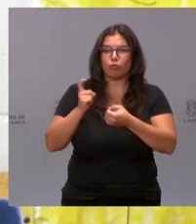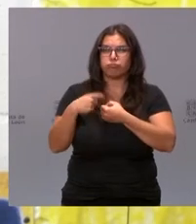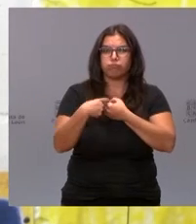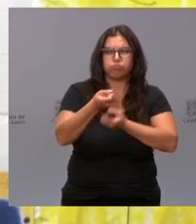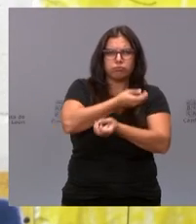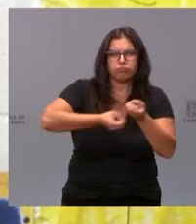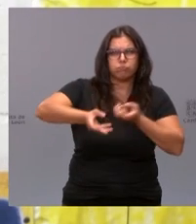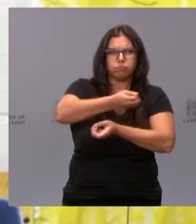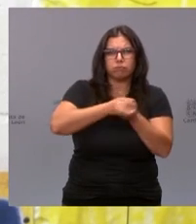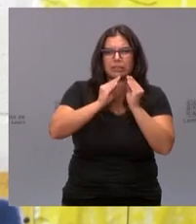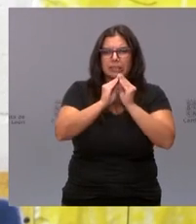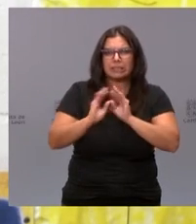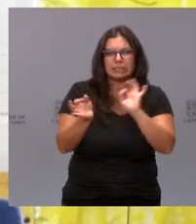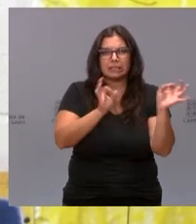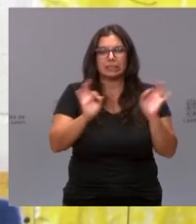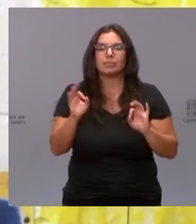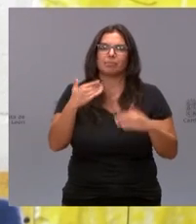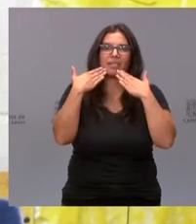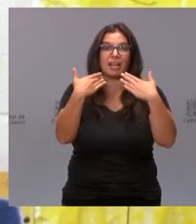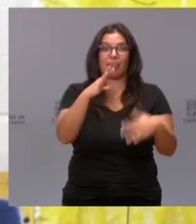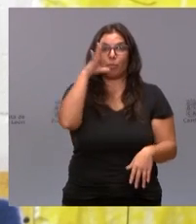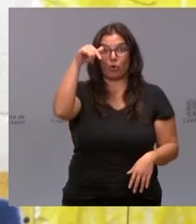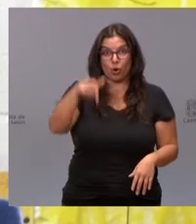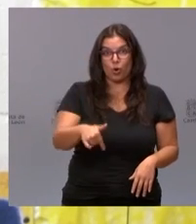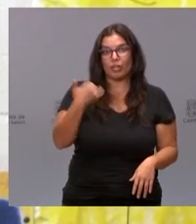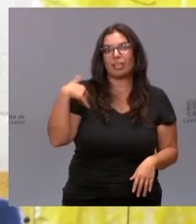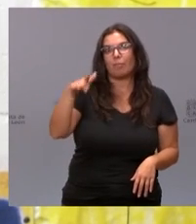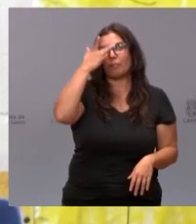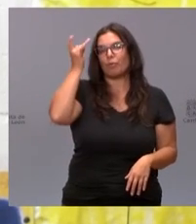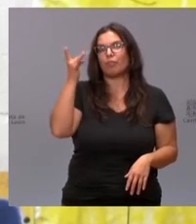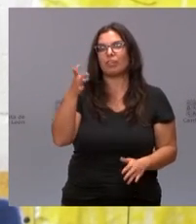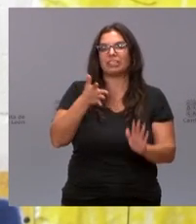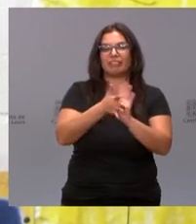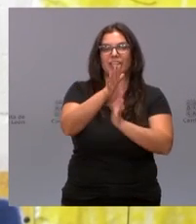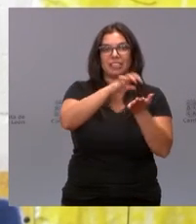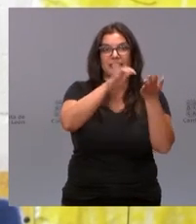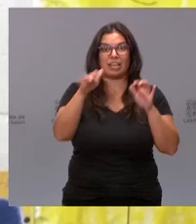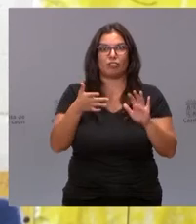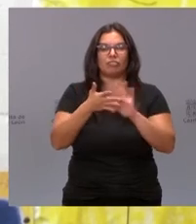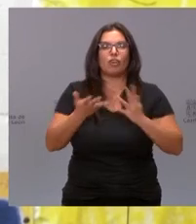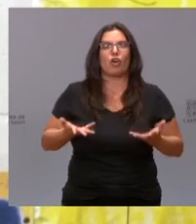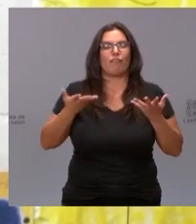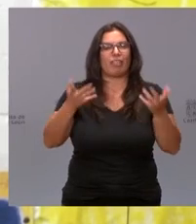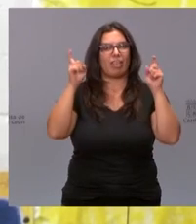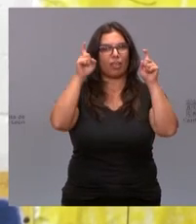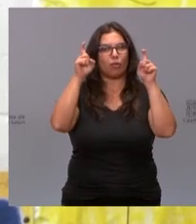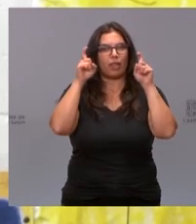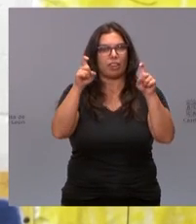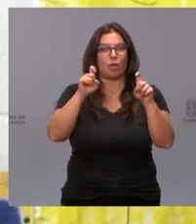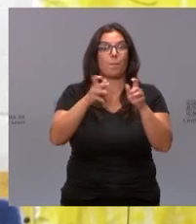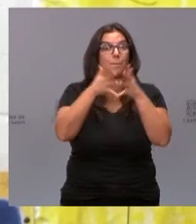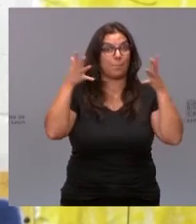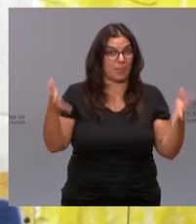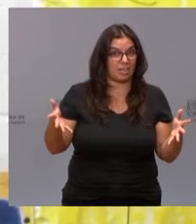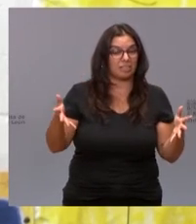implicadas, agradecer, como digo, que hoy sitúe a Castilla y León ante una oferta educativa, por un lado, más